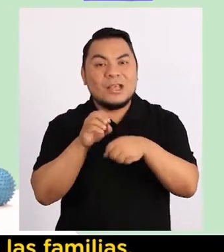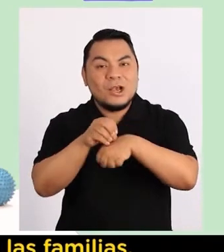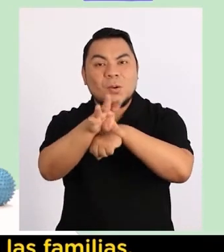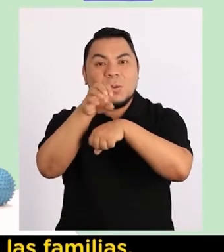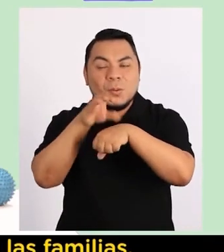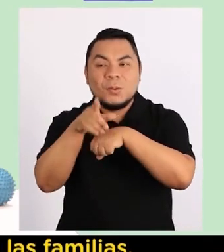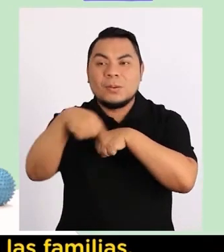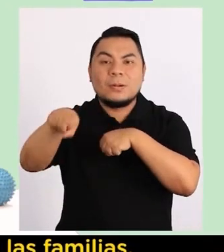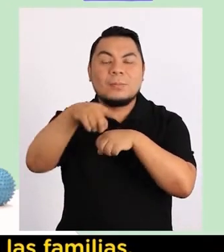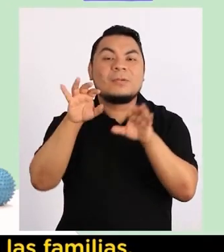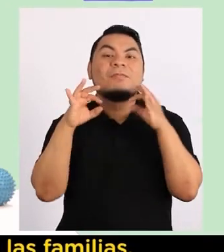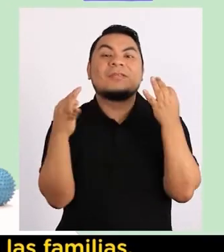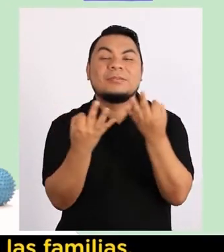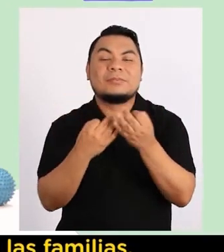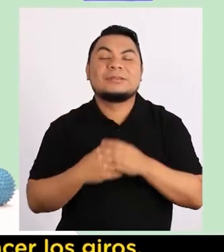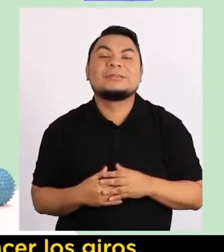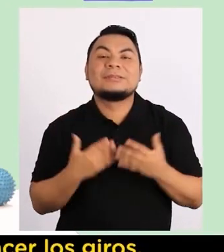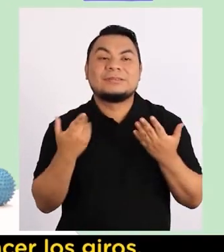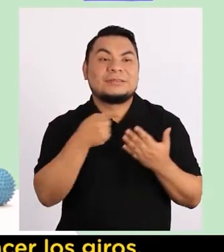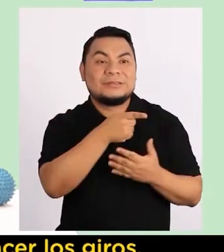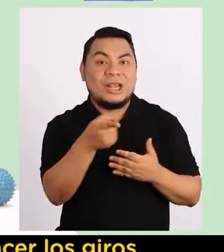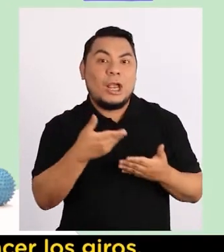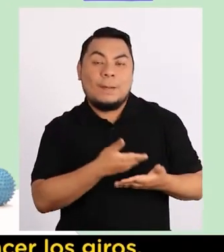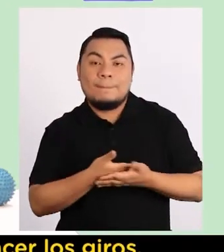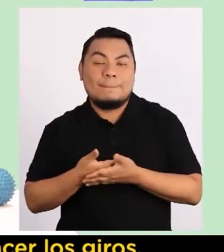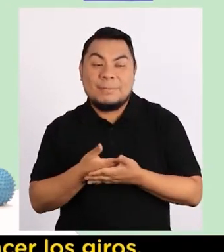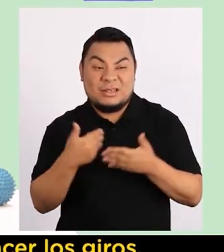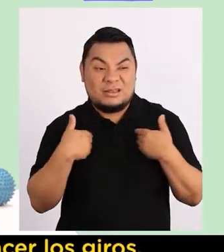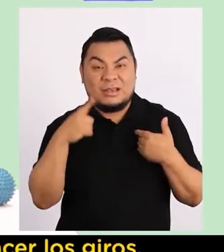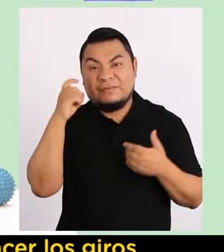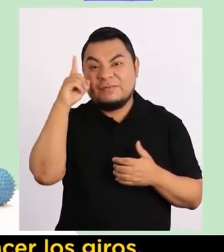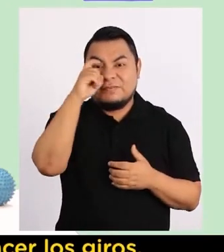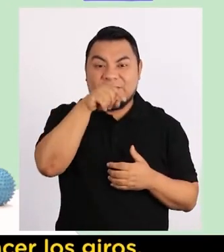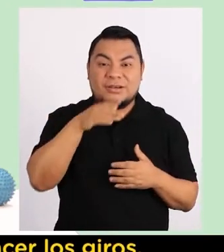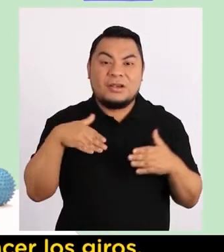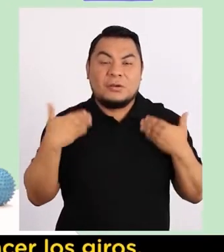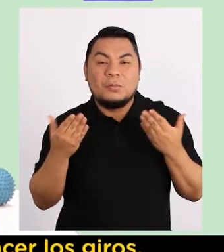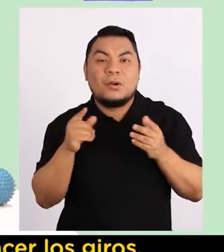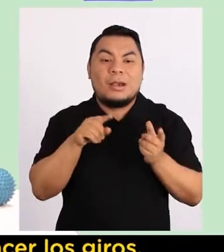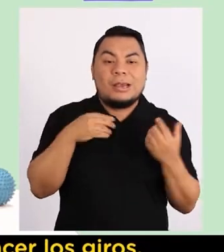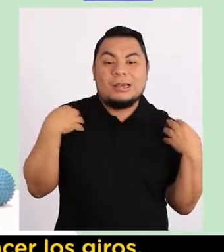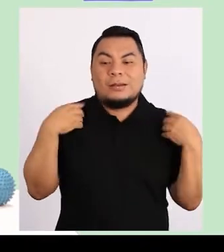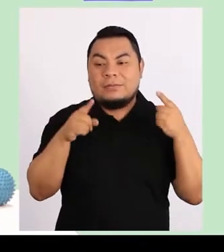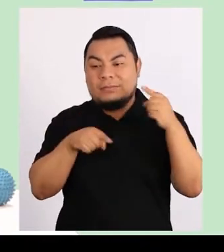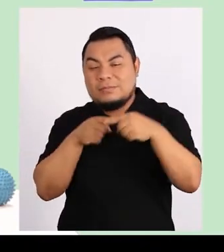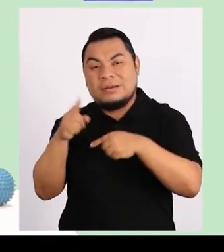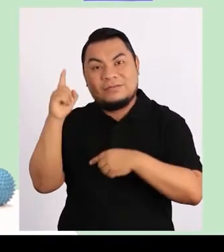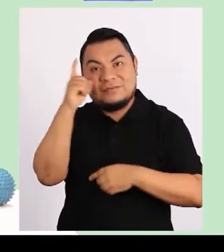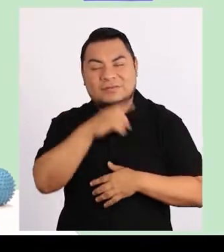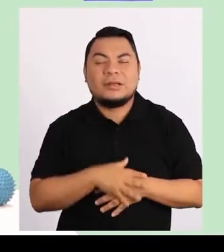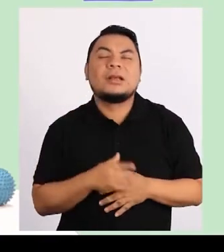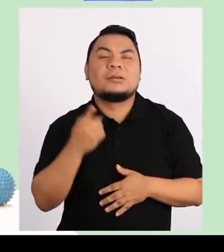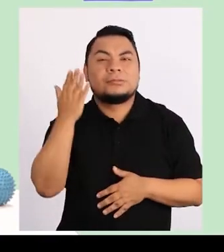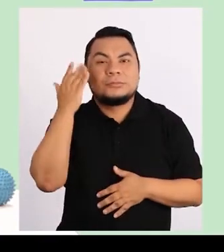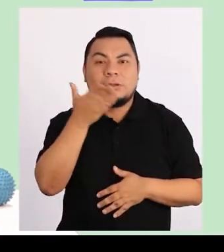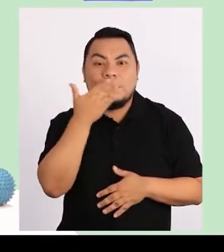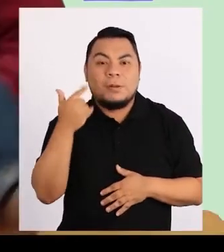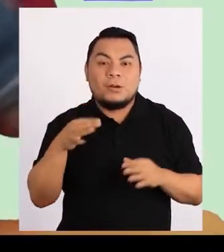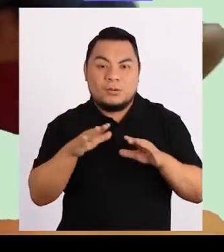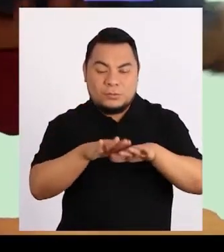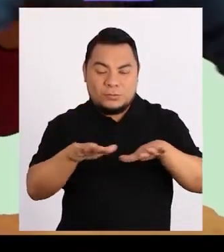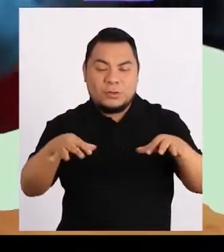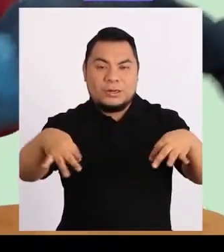Continuando con las recomendaciones para las familias, si la o el bebé tiene mucha dificultad para hacer los giros, colóquelo sobre una